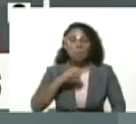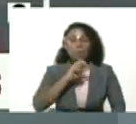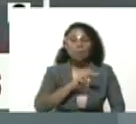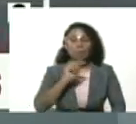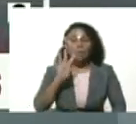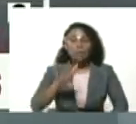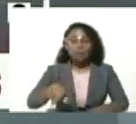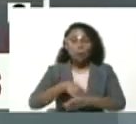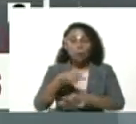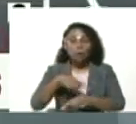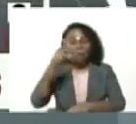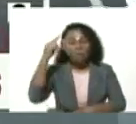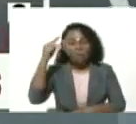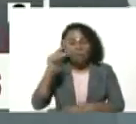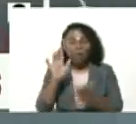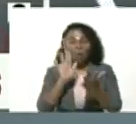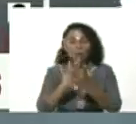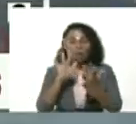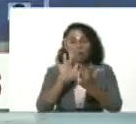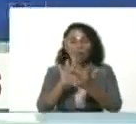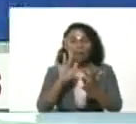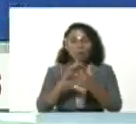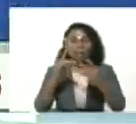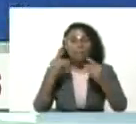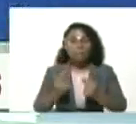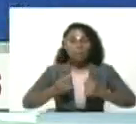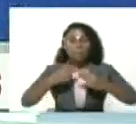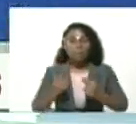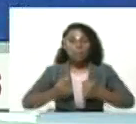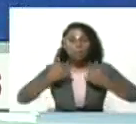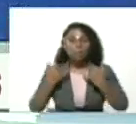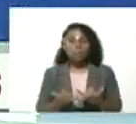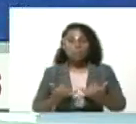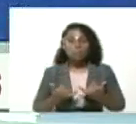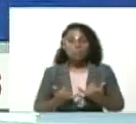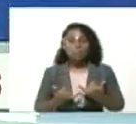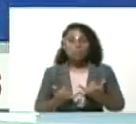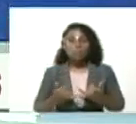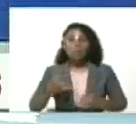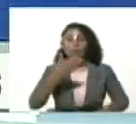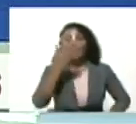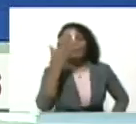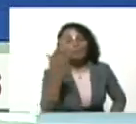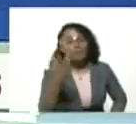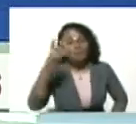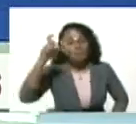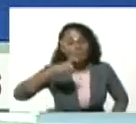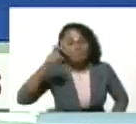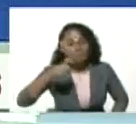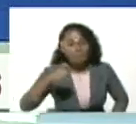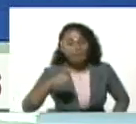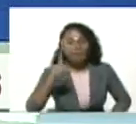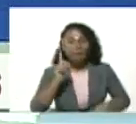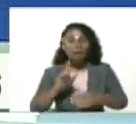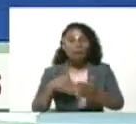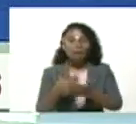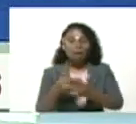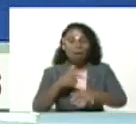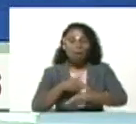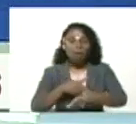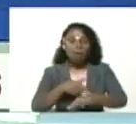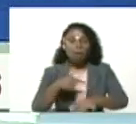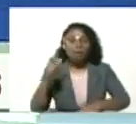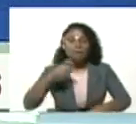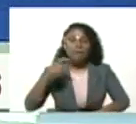24 horas del día conectado, activado. Lo que ustedes necesiten, a la hora que lo necesiten,